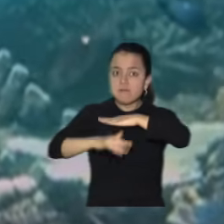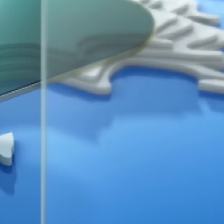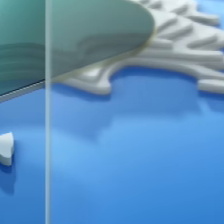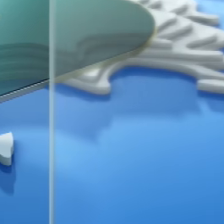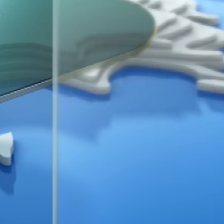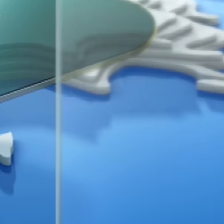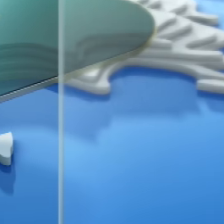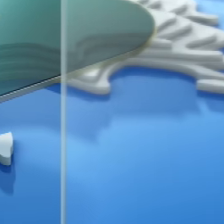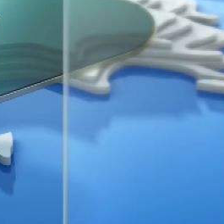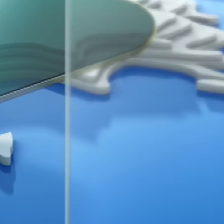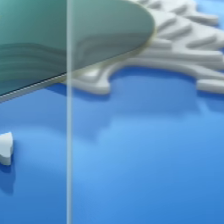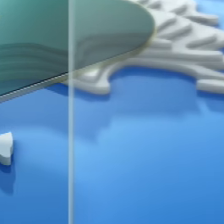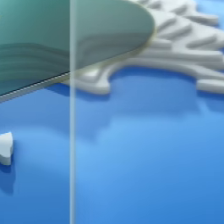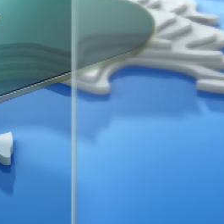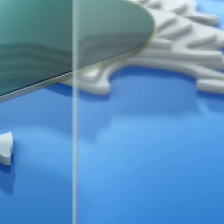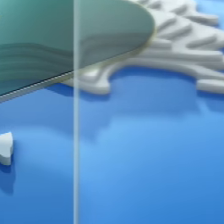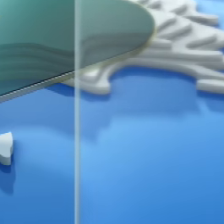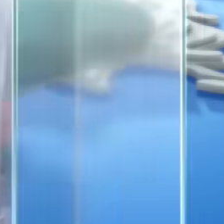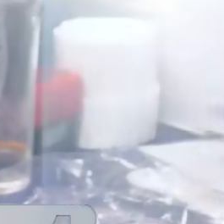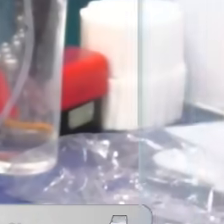patrimonios.